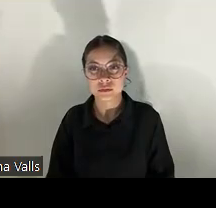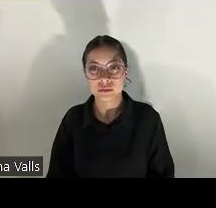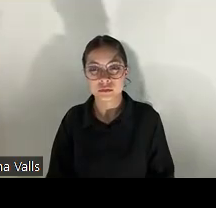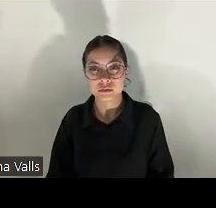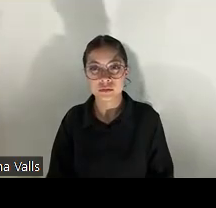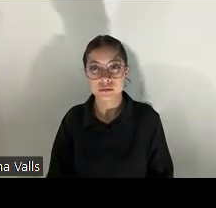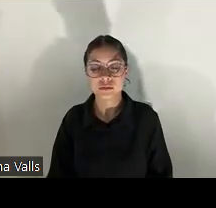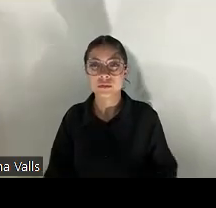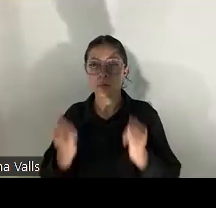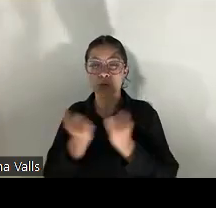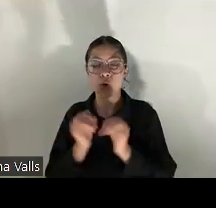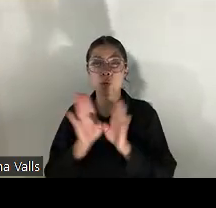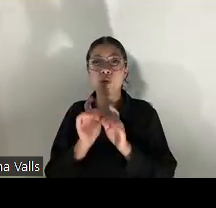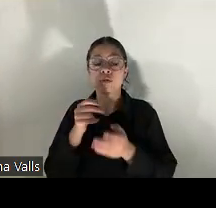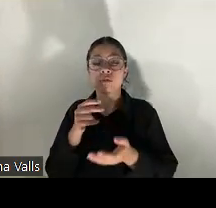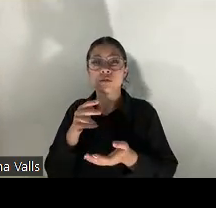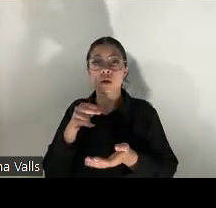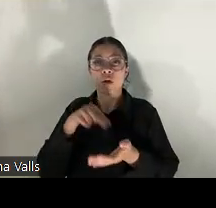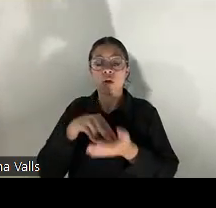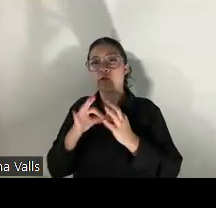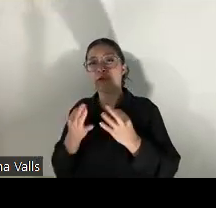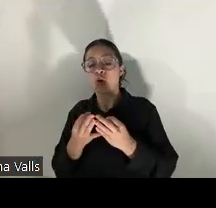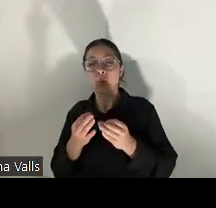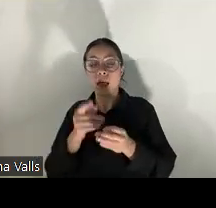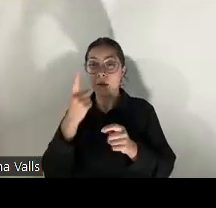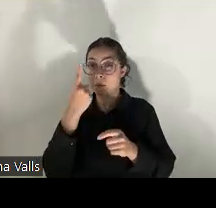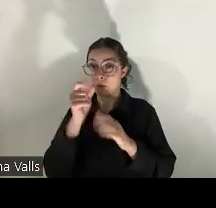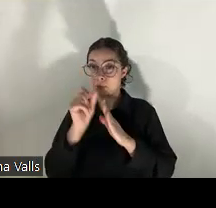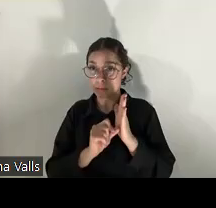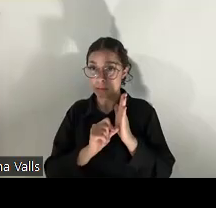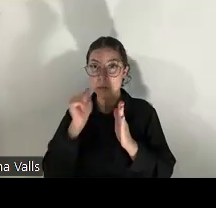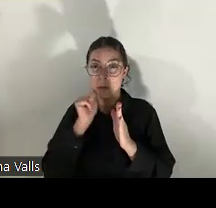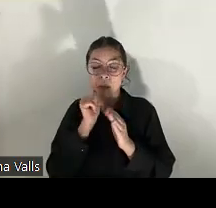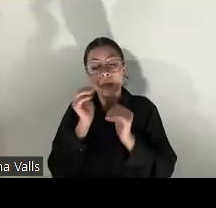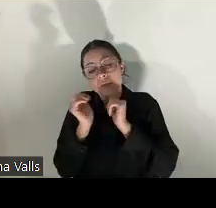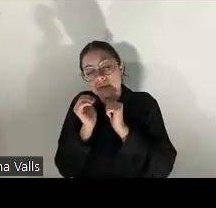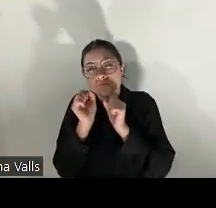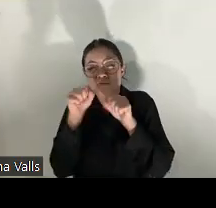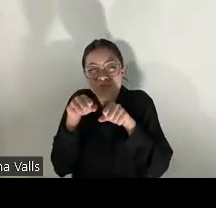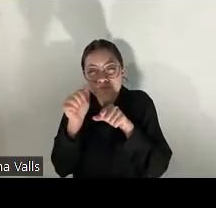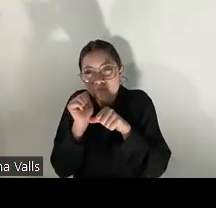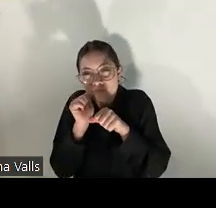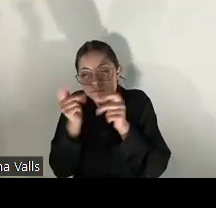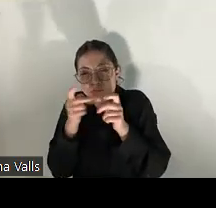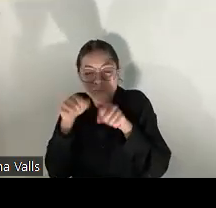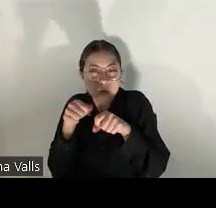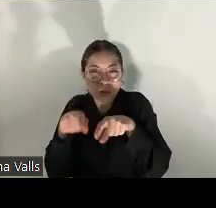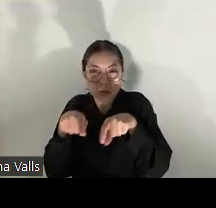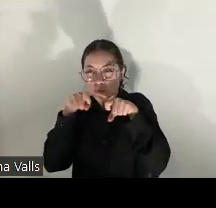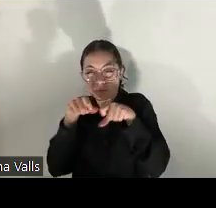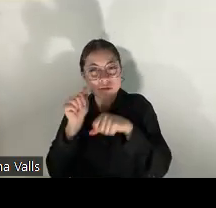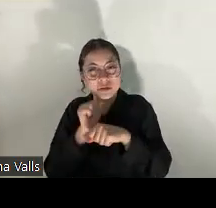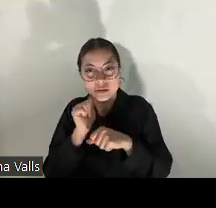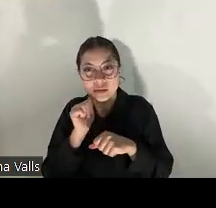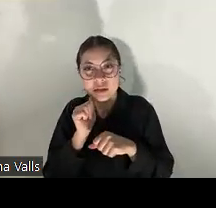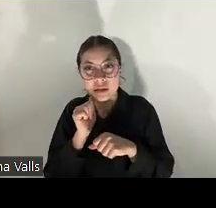postura en el niño en los primeros meses? El primer mes de vida el niño va a estar muy flexionadito, sus brazos flexionados, sus piernas muy flexionadas.